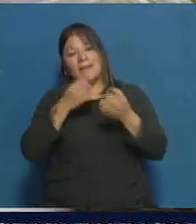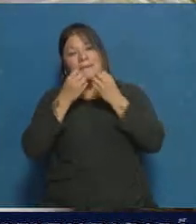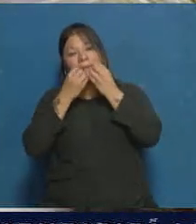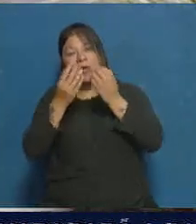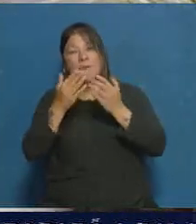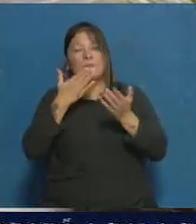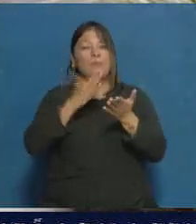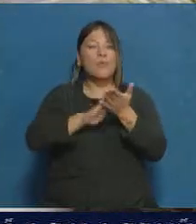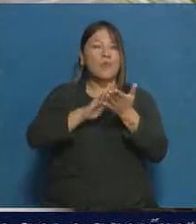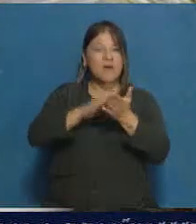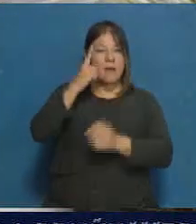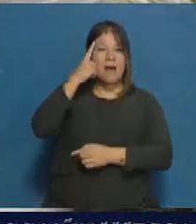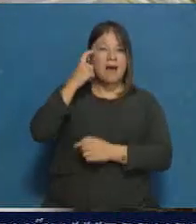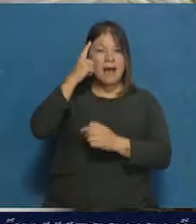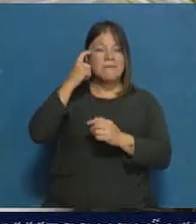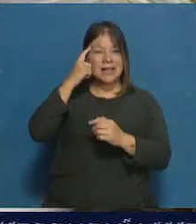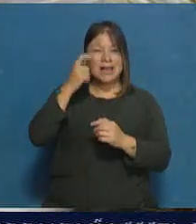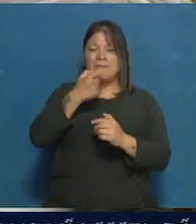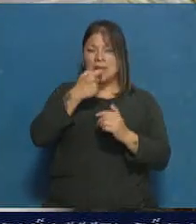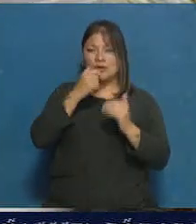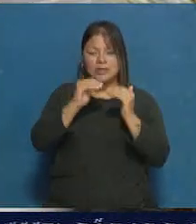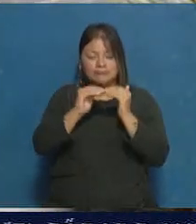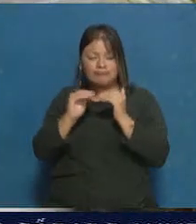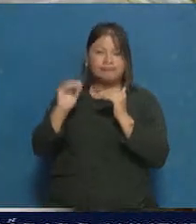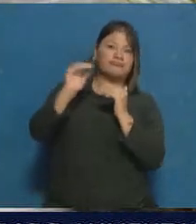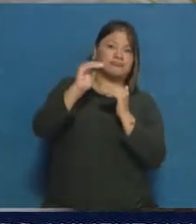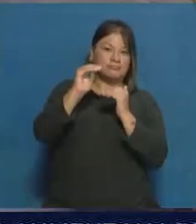arriba de la media de la Argentina.